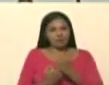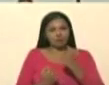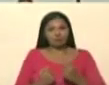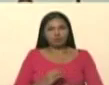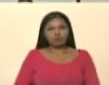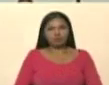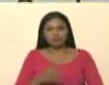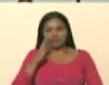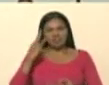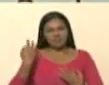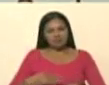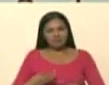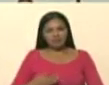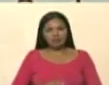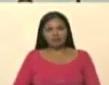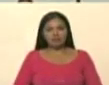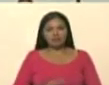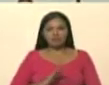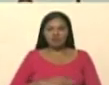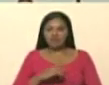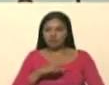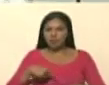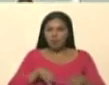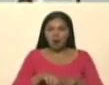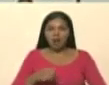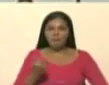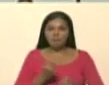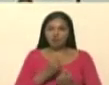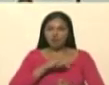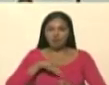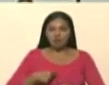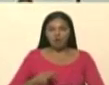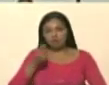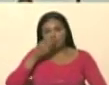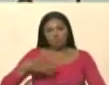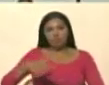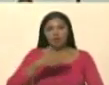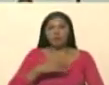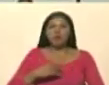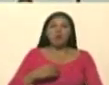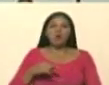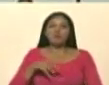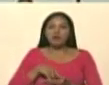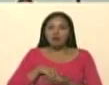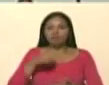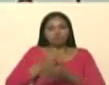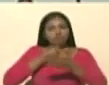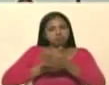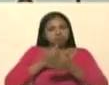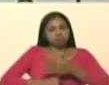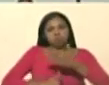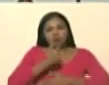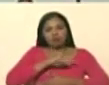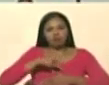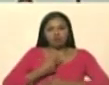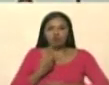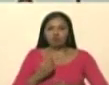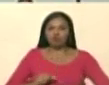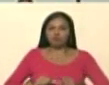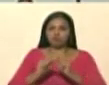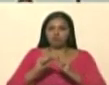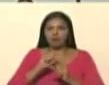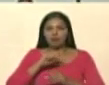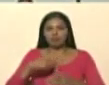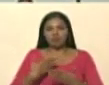ferviente que sé que es el apoyo del pueblo del estado carabobo a la lucha de resistencia que estamos llevando adelante